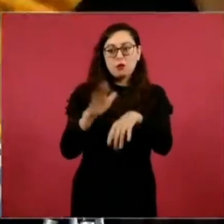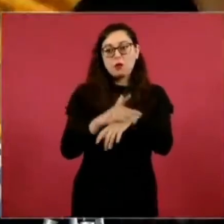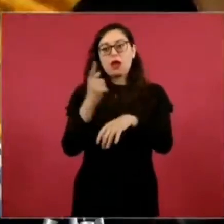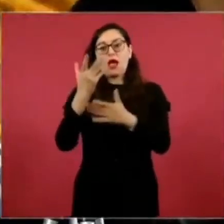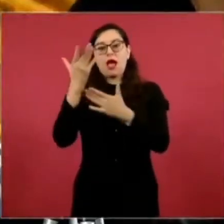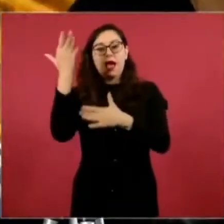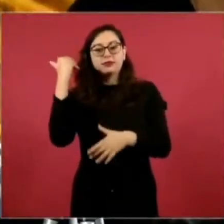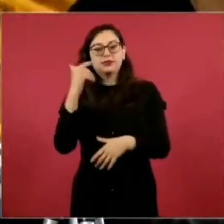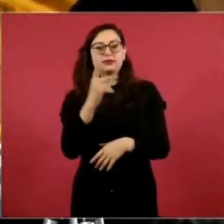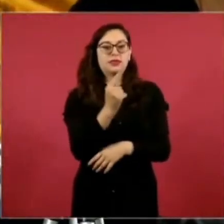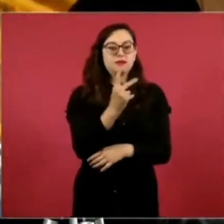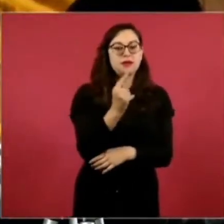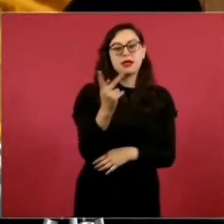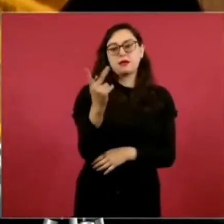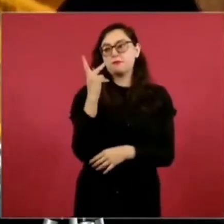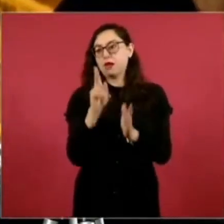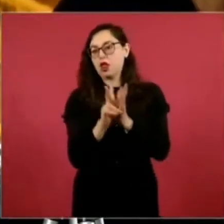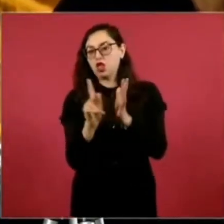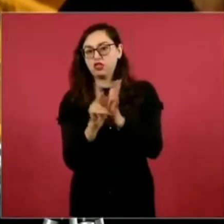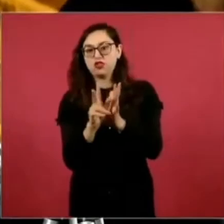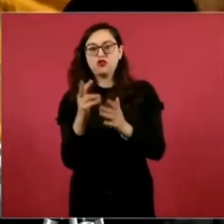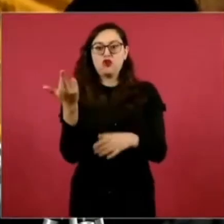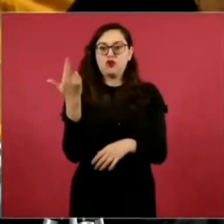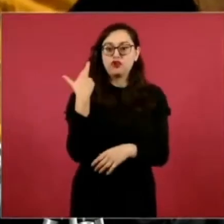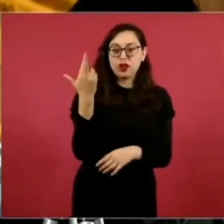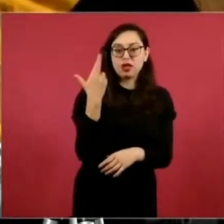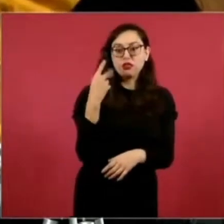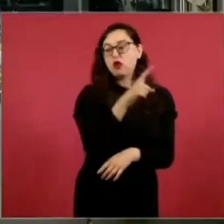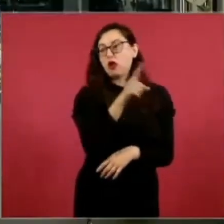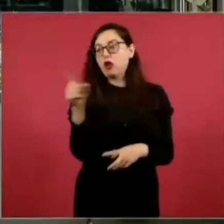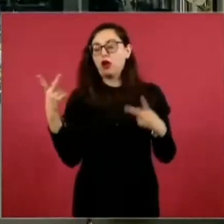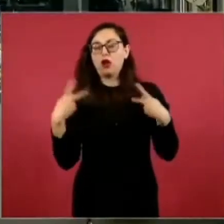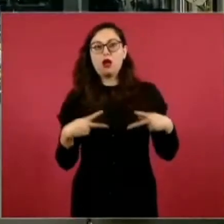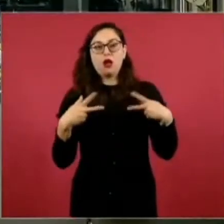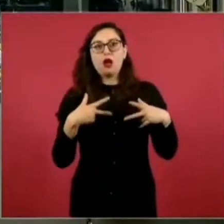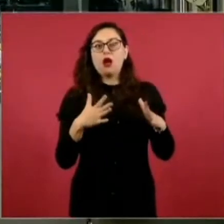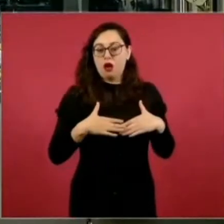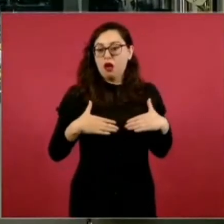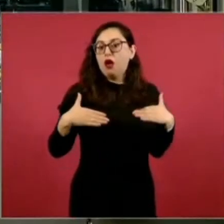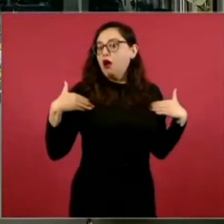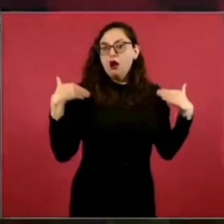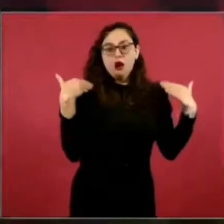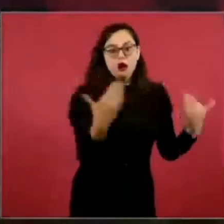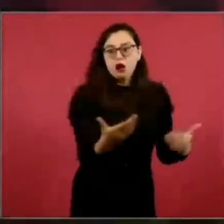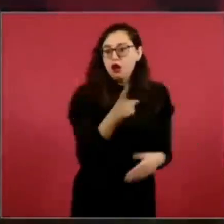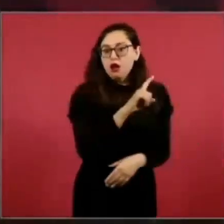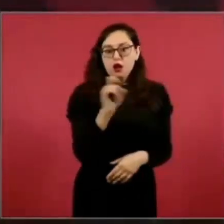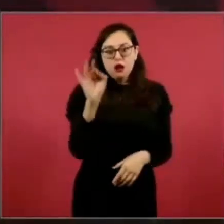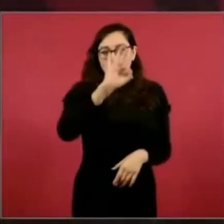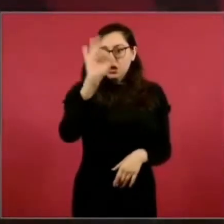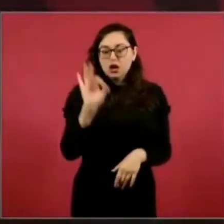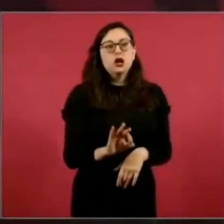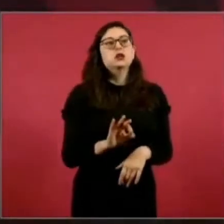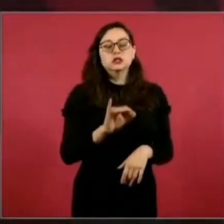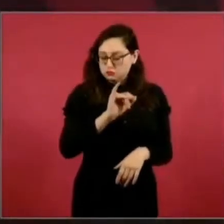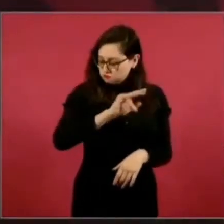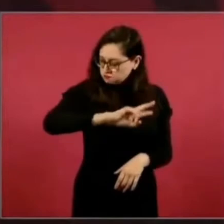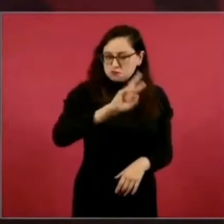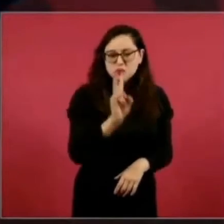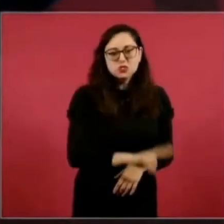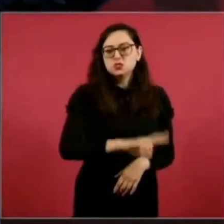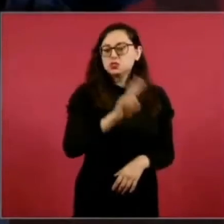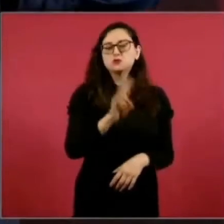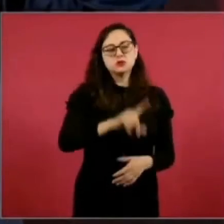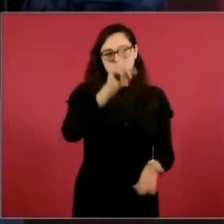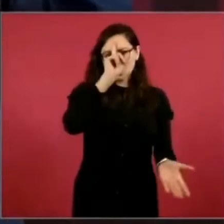credibilidad y lo que decía un conductor de noticias era